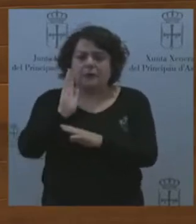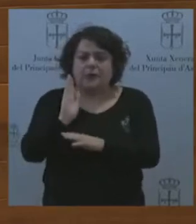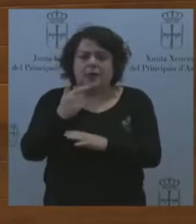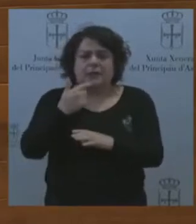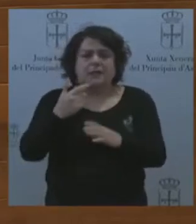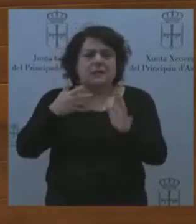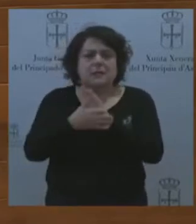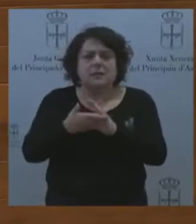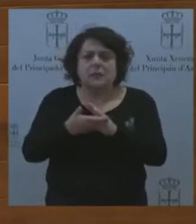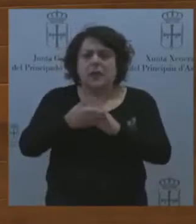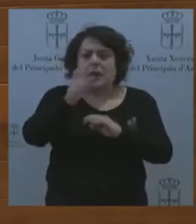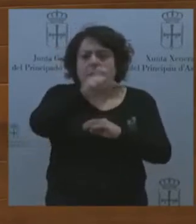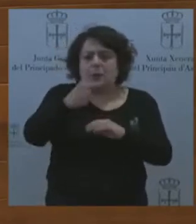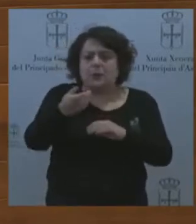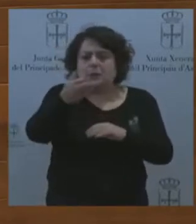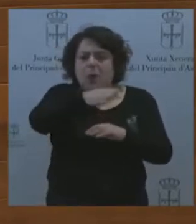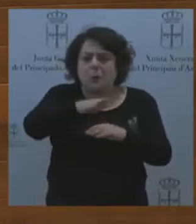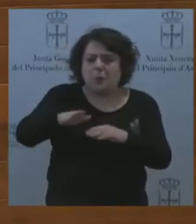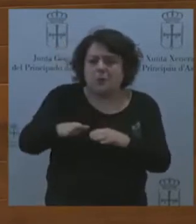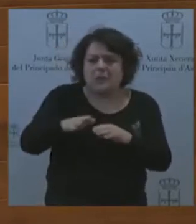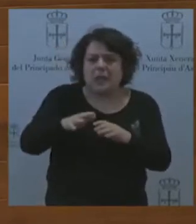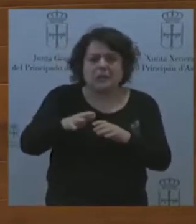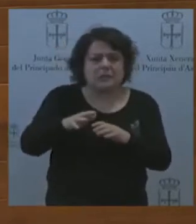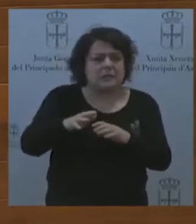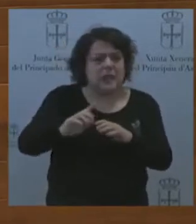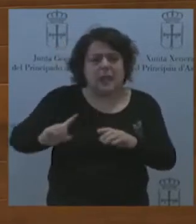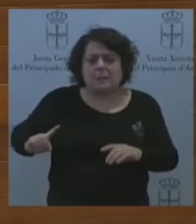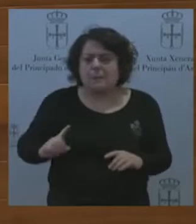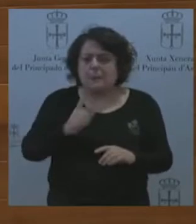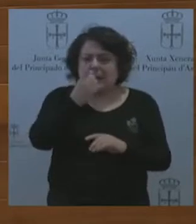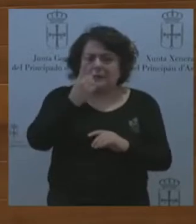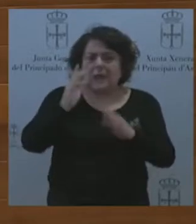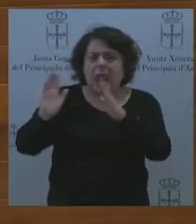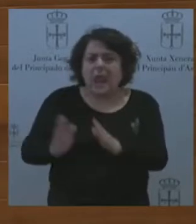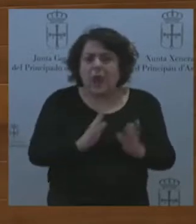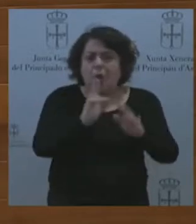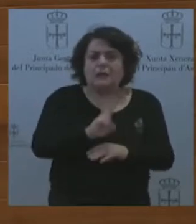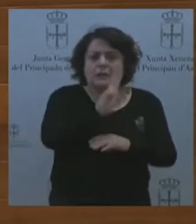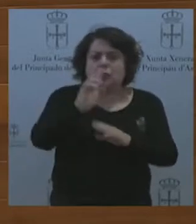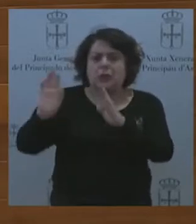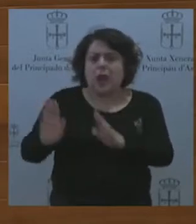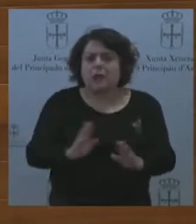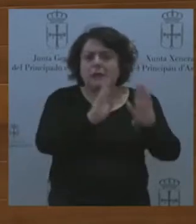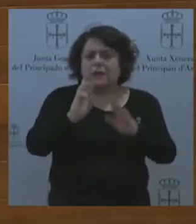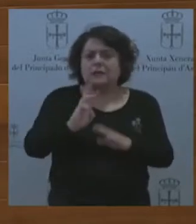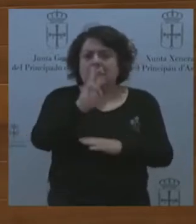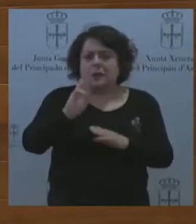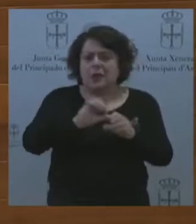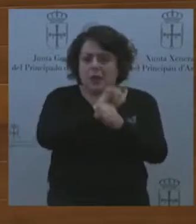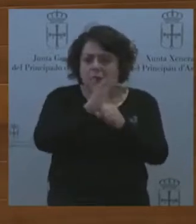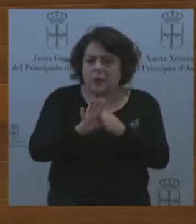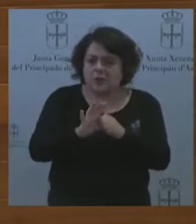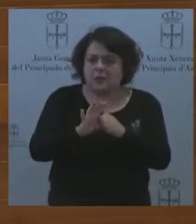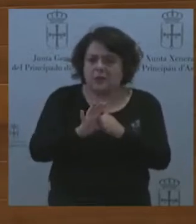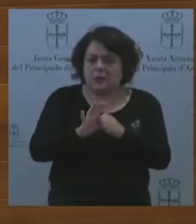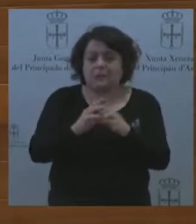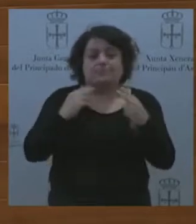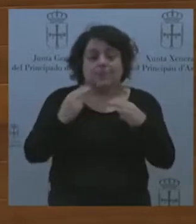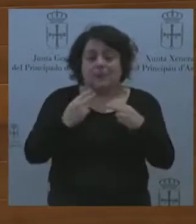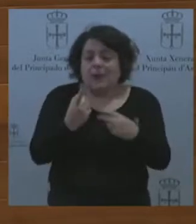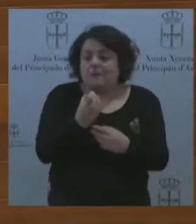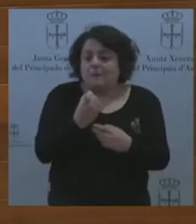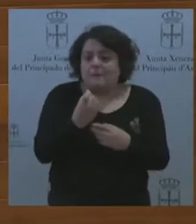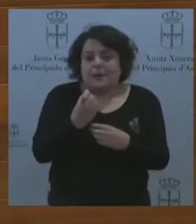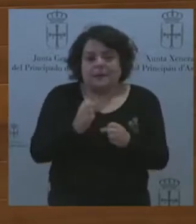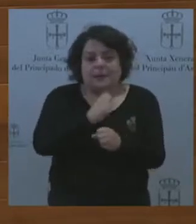en la segunda y la tercera ola. Señorías, ya queda poco de legislatura, pero estén atentos, muy atentos a lo que